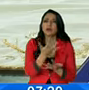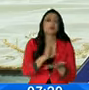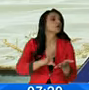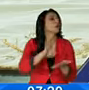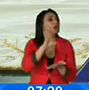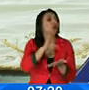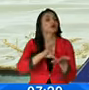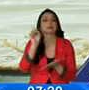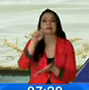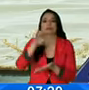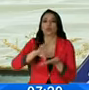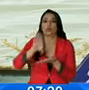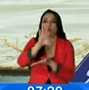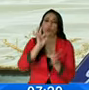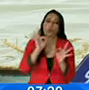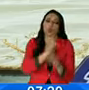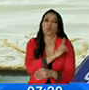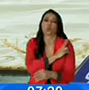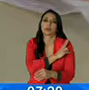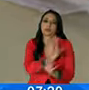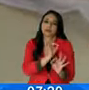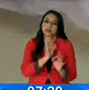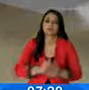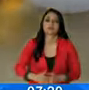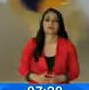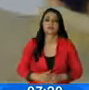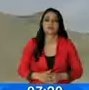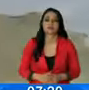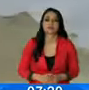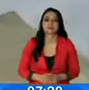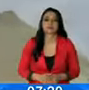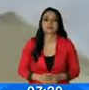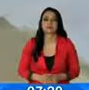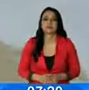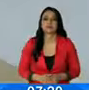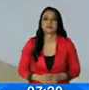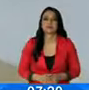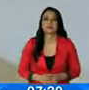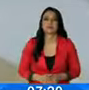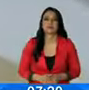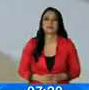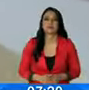los colegios, las universidades. Informó Héctor Romero.